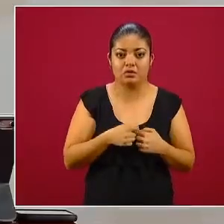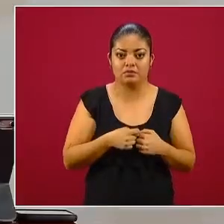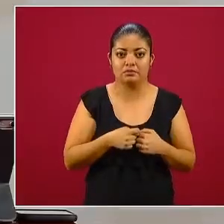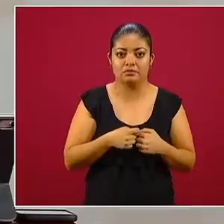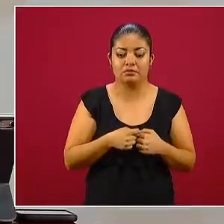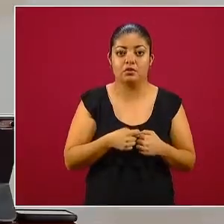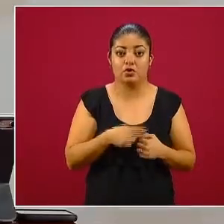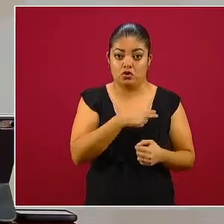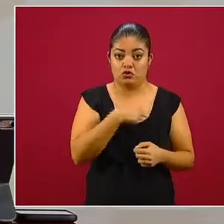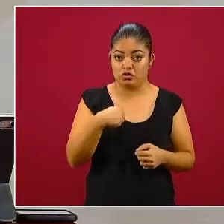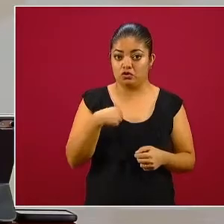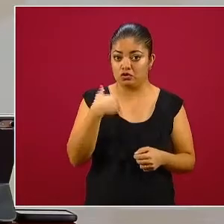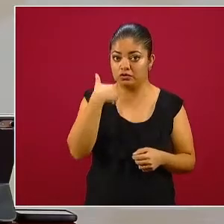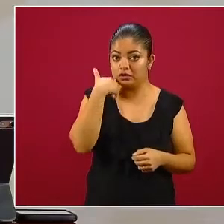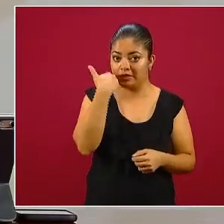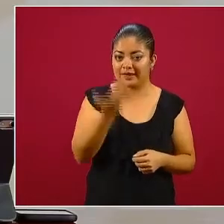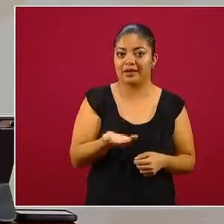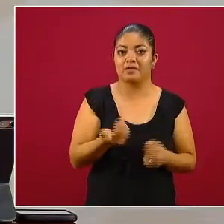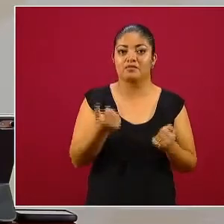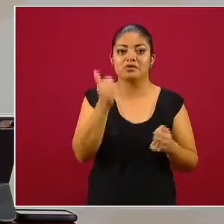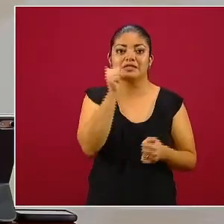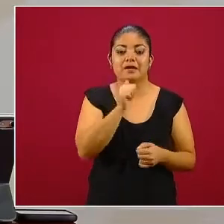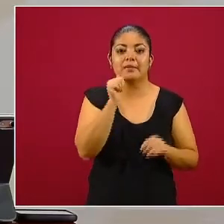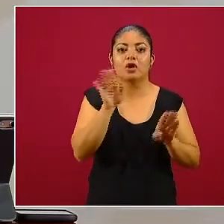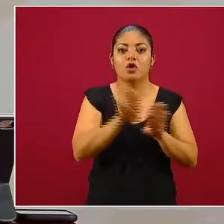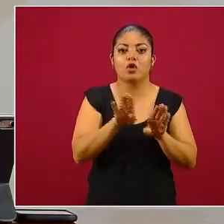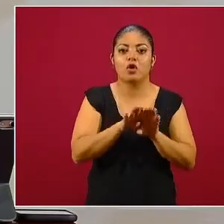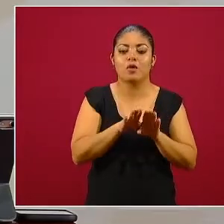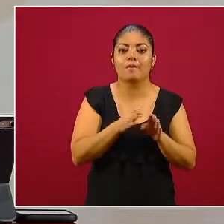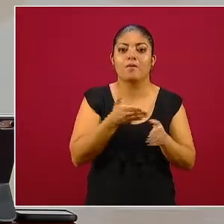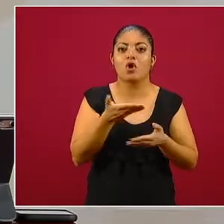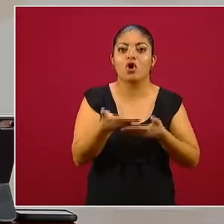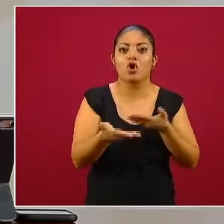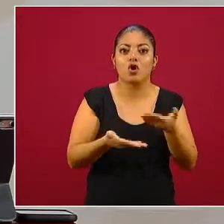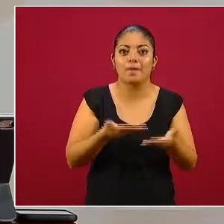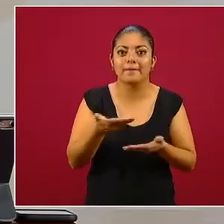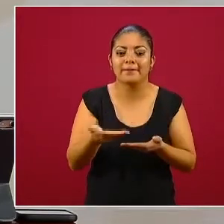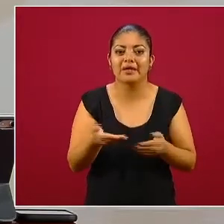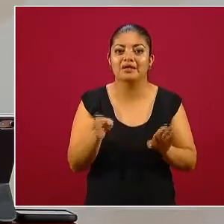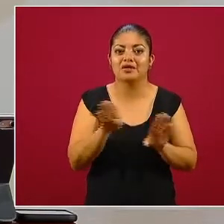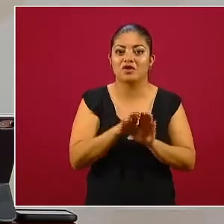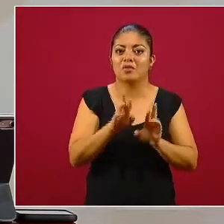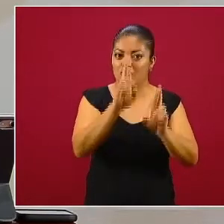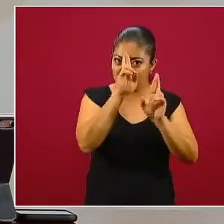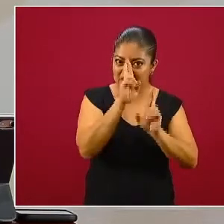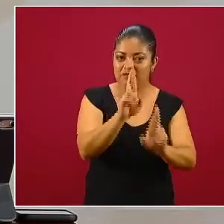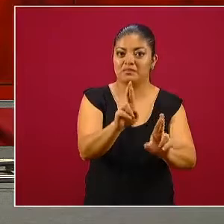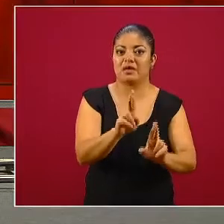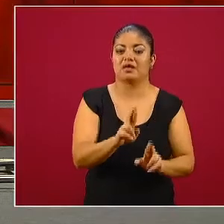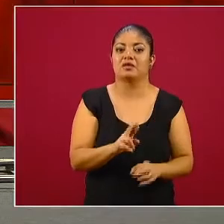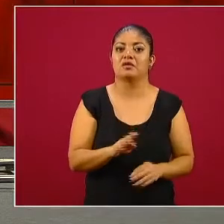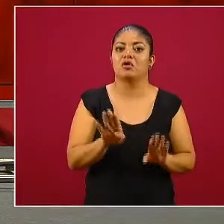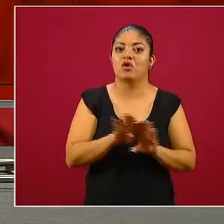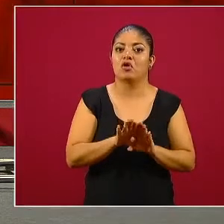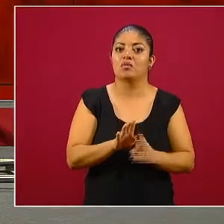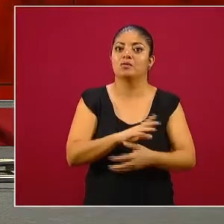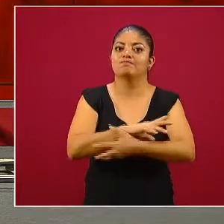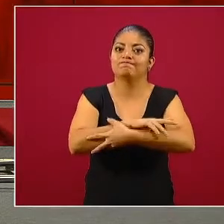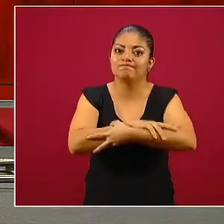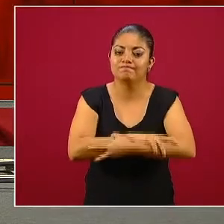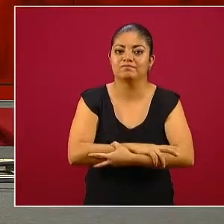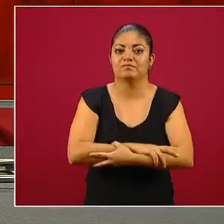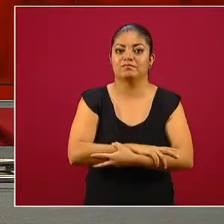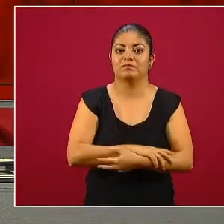estar también compartiendo esa experiencia con un ánimo de respeto, de solidaridad y